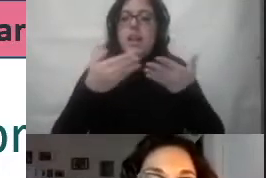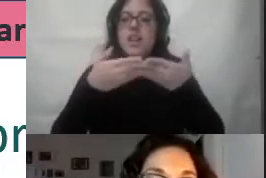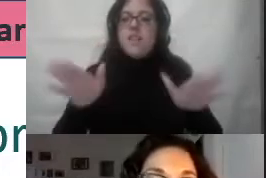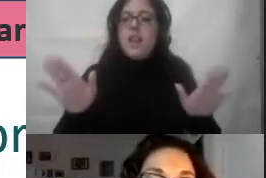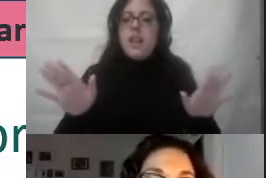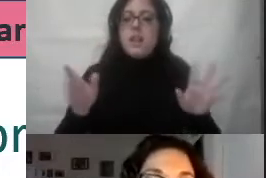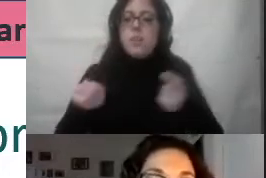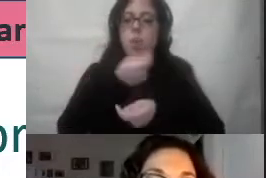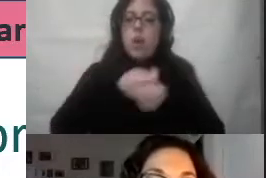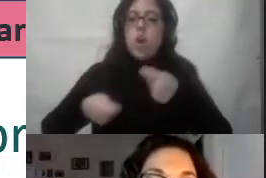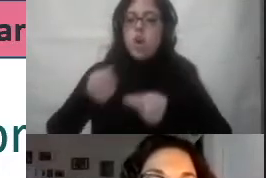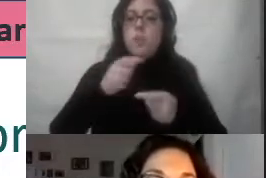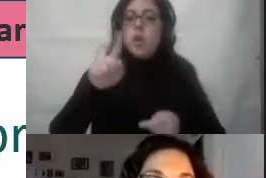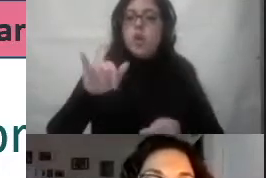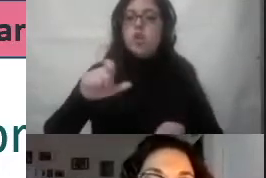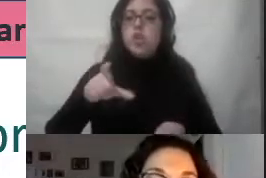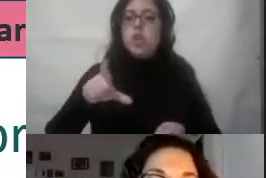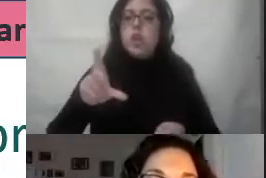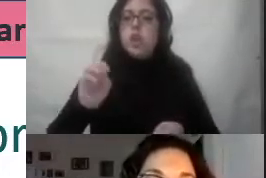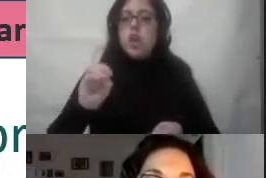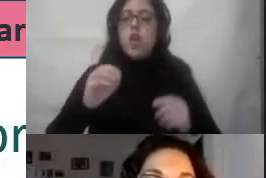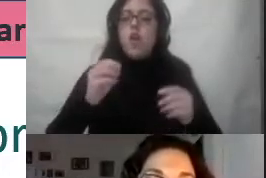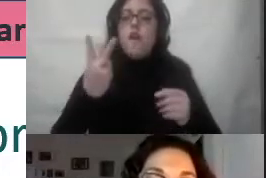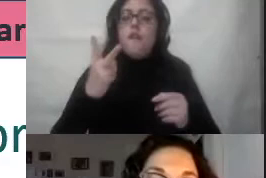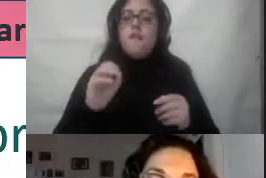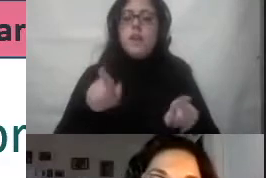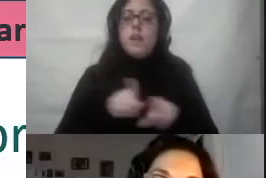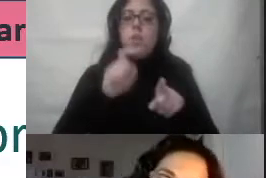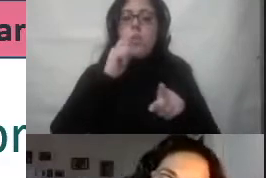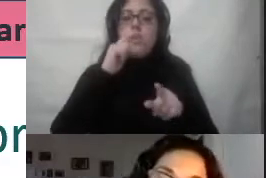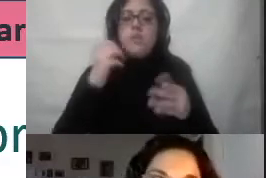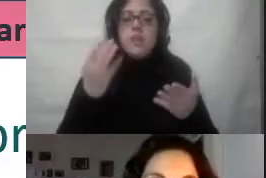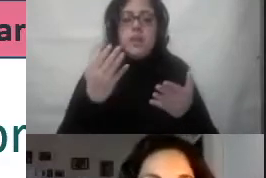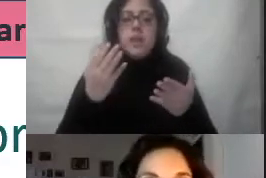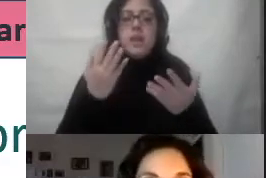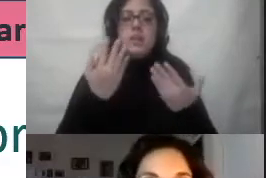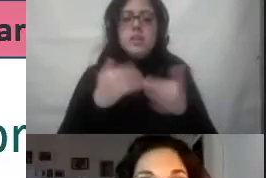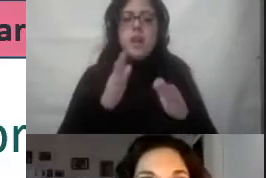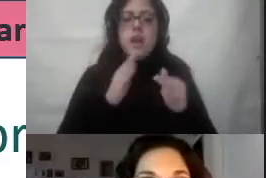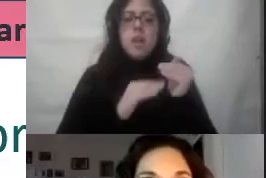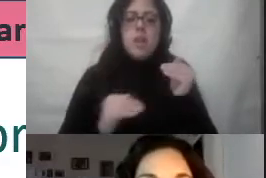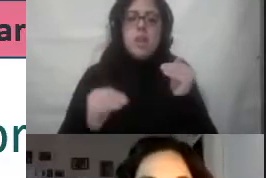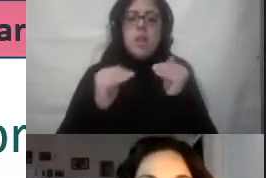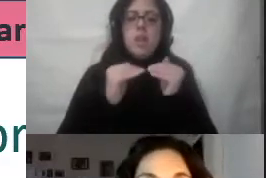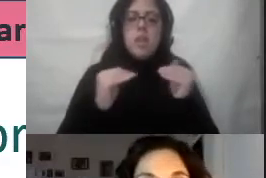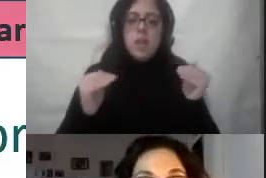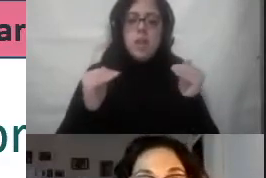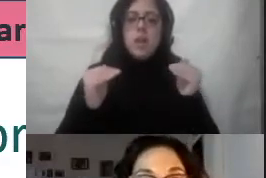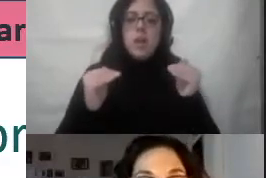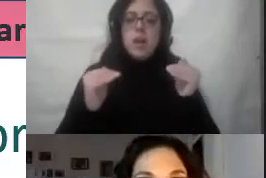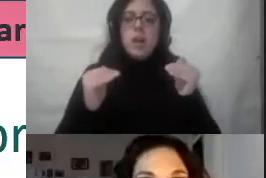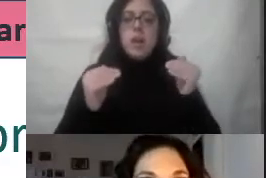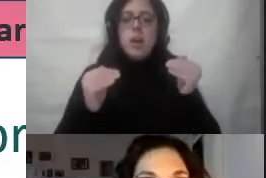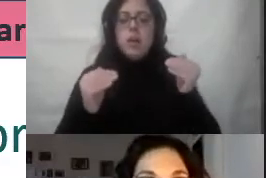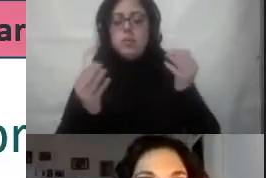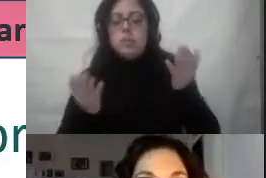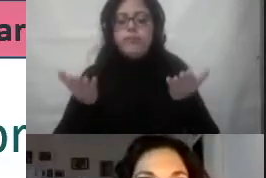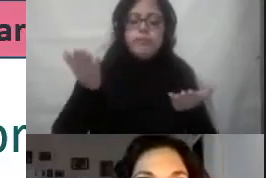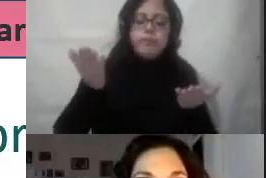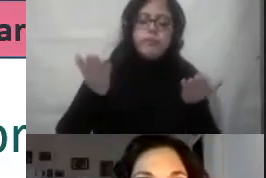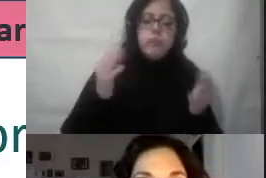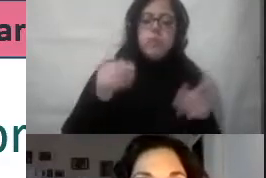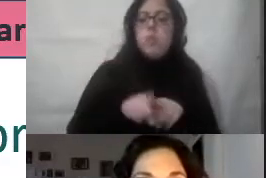XX, comparando sus consecuencias con el desarrollo del modelo neoliberal actual. O sea, hay una relectura del currículum a partir de